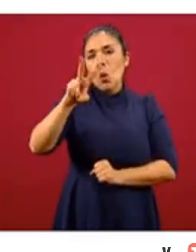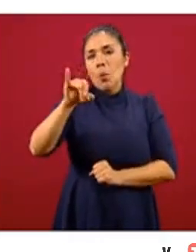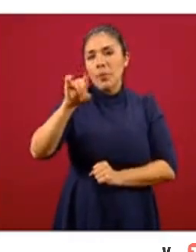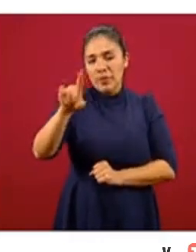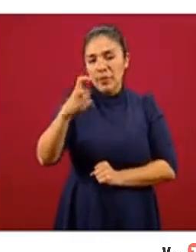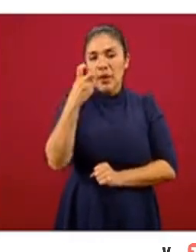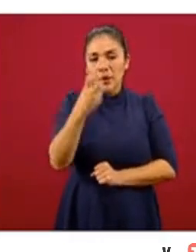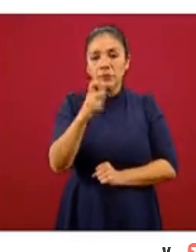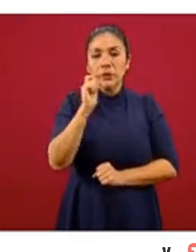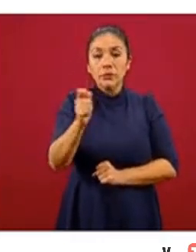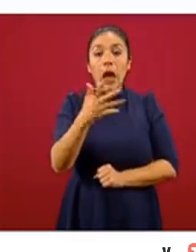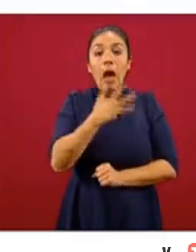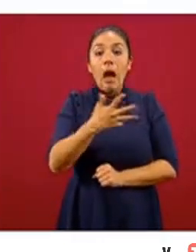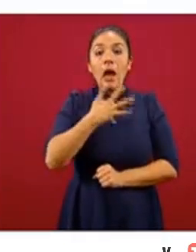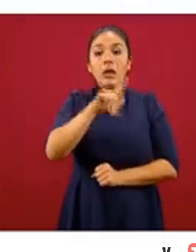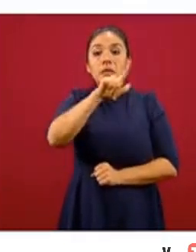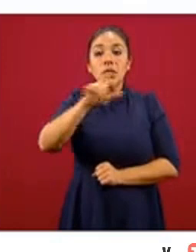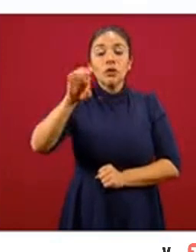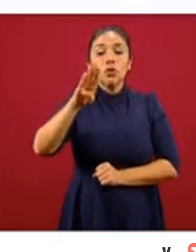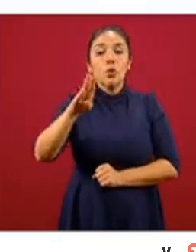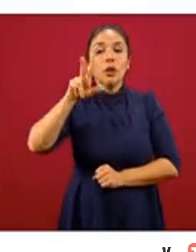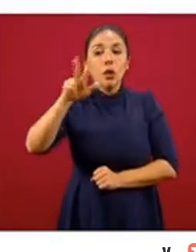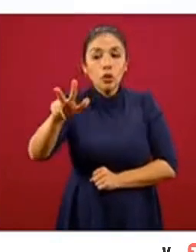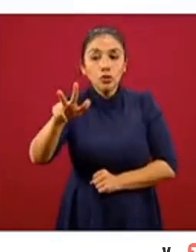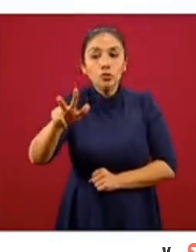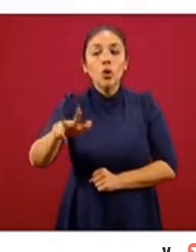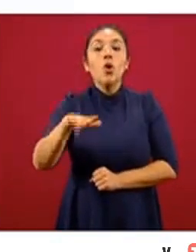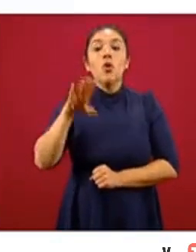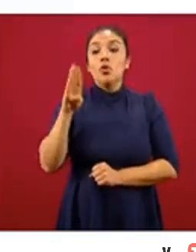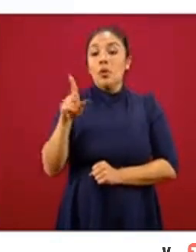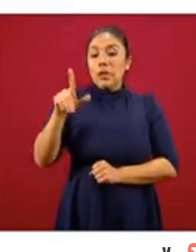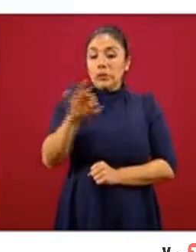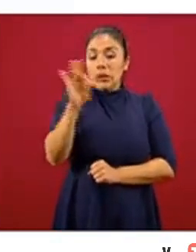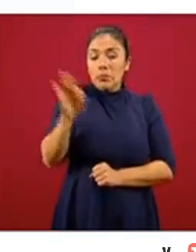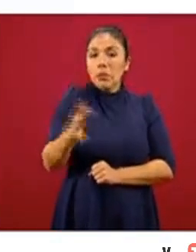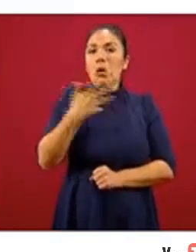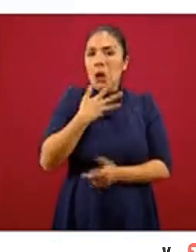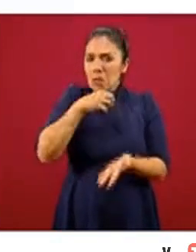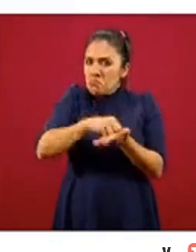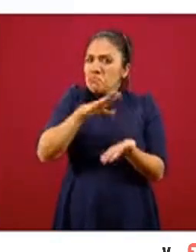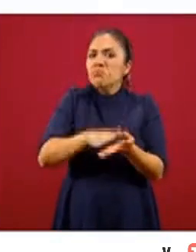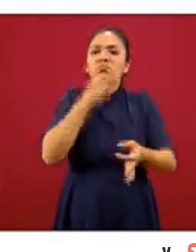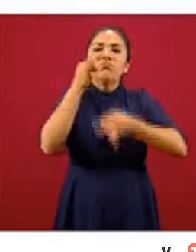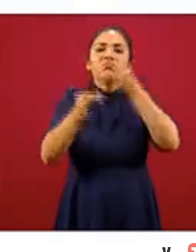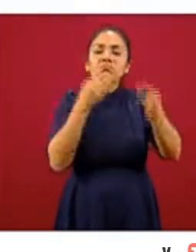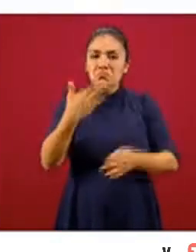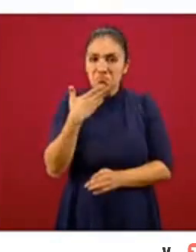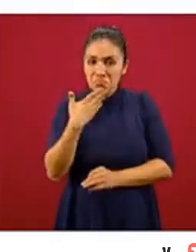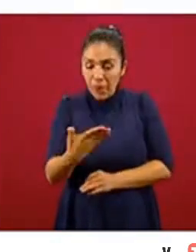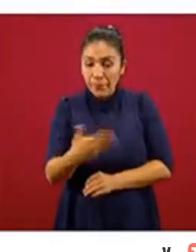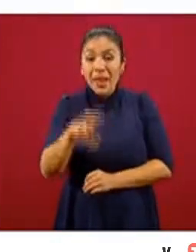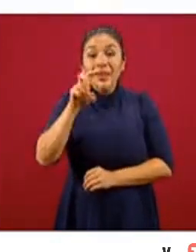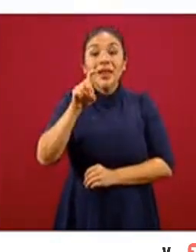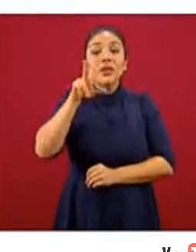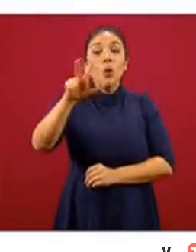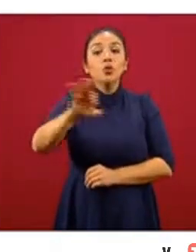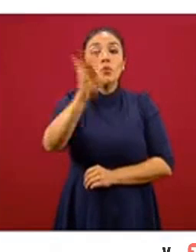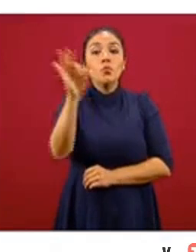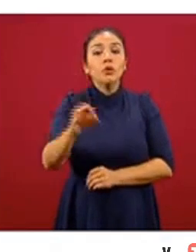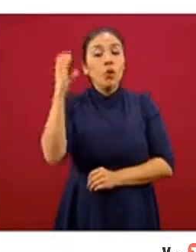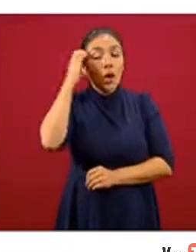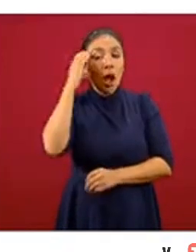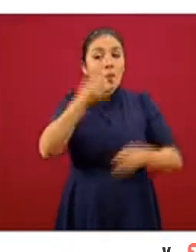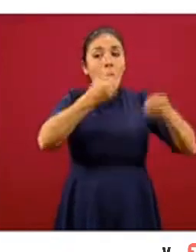son 798 y 97% de ellos están informando. 38% de camas